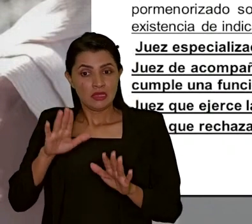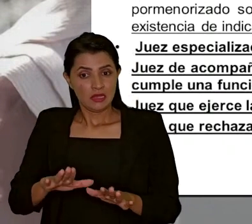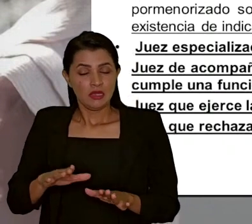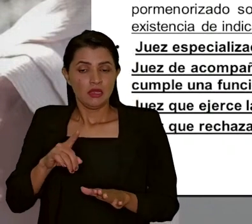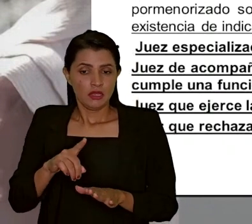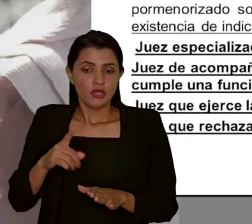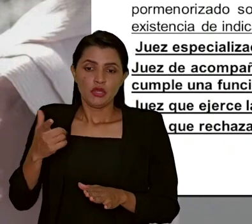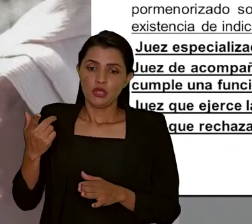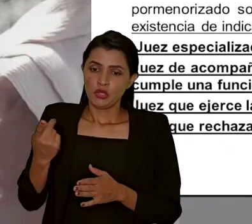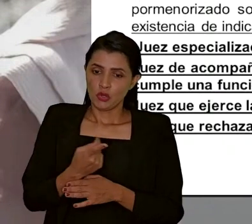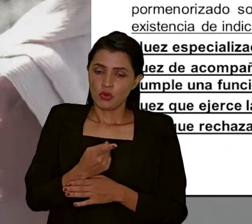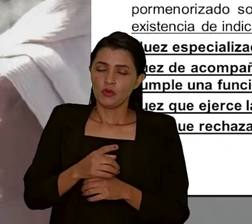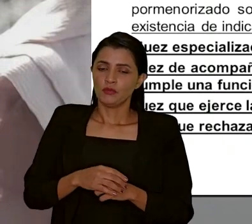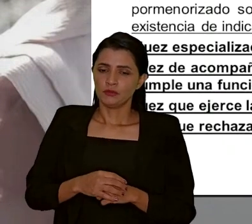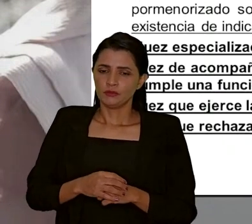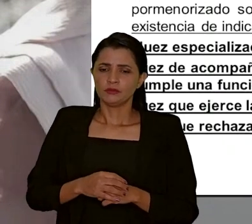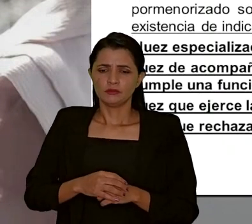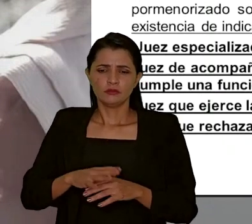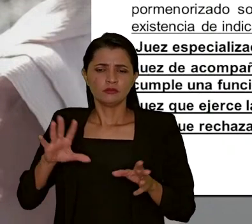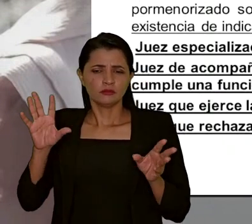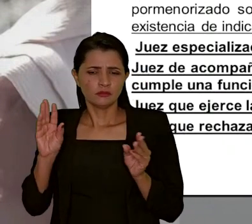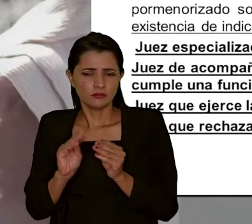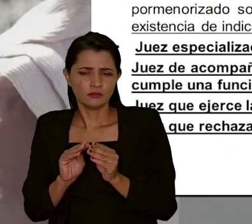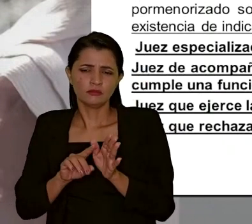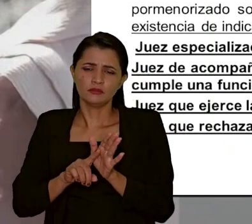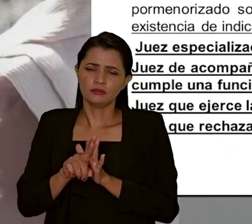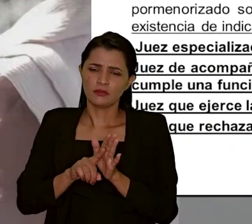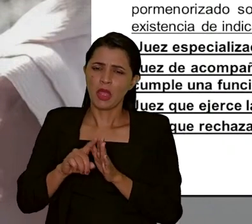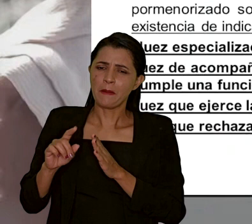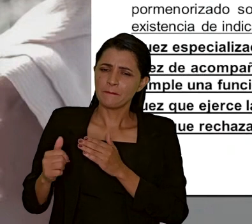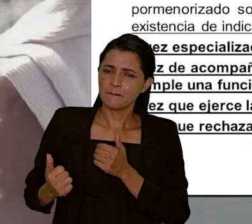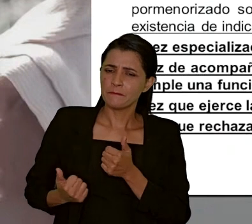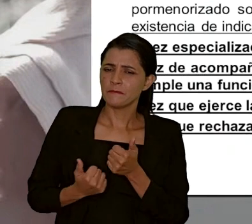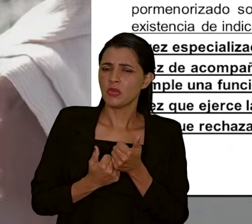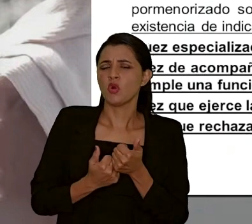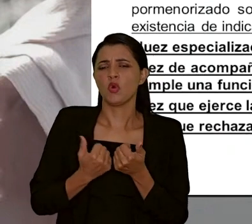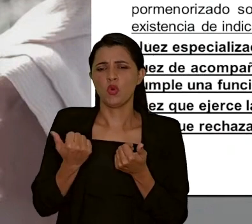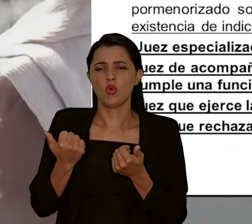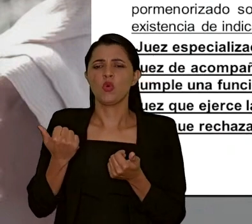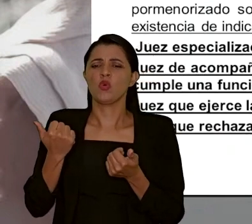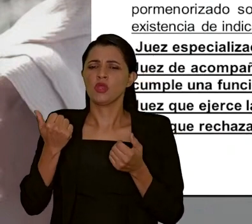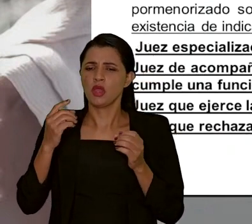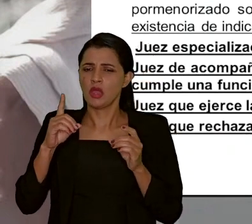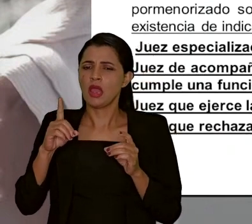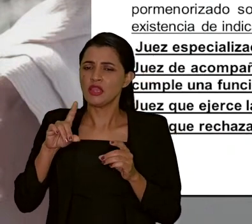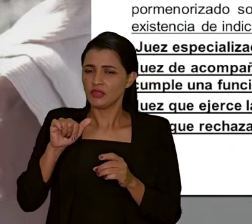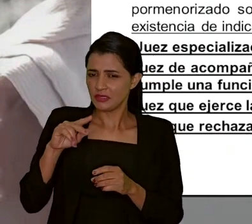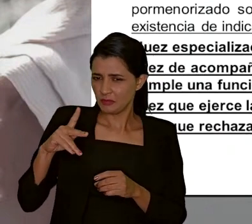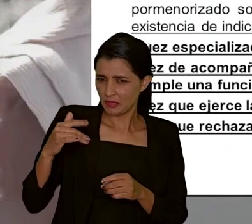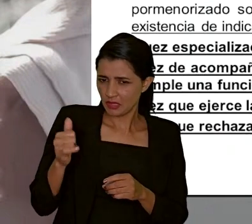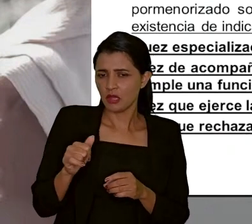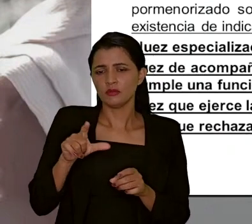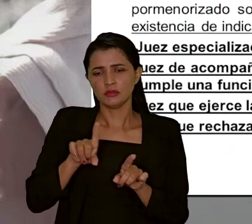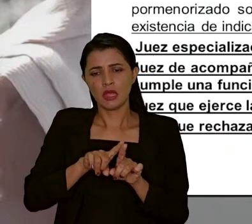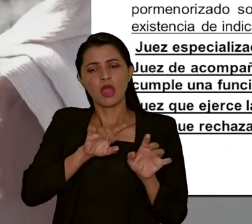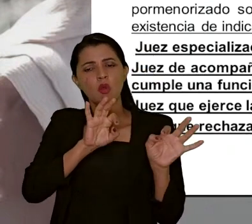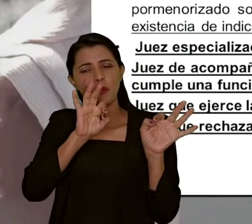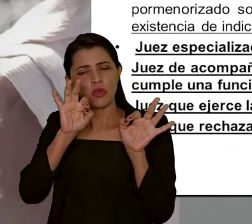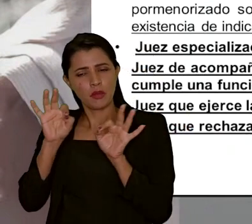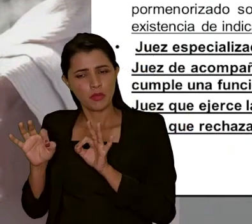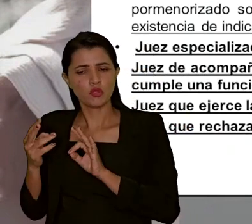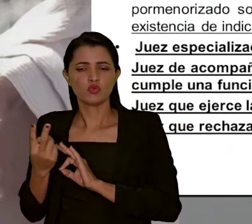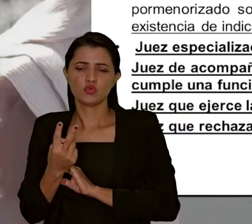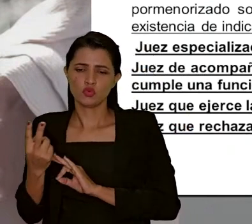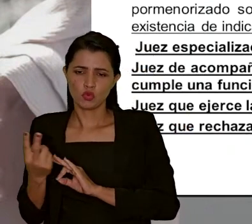juez especializado, con apoyo multidisciplinario. Es un juez de acompañamiento a las partes y a la niña, que cumple